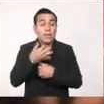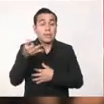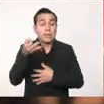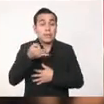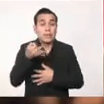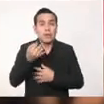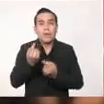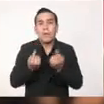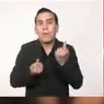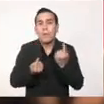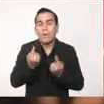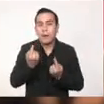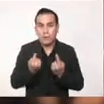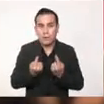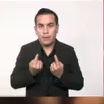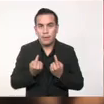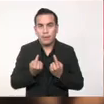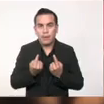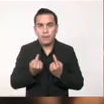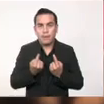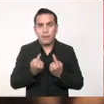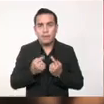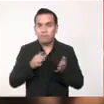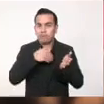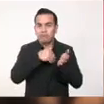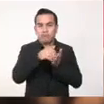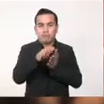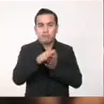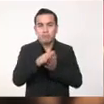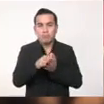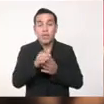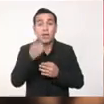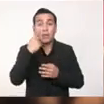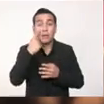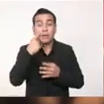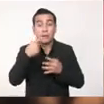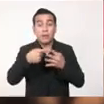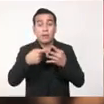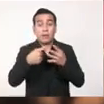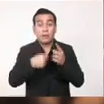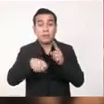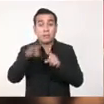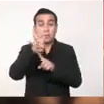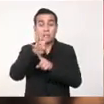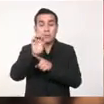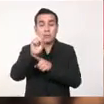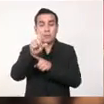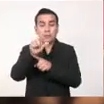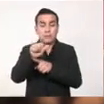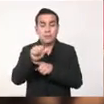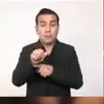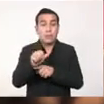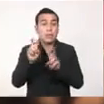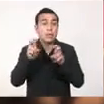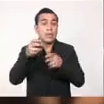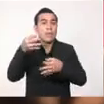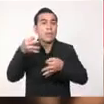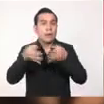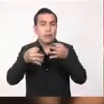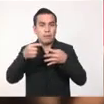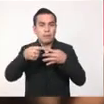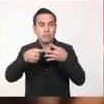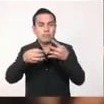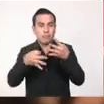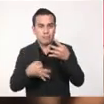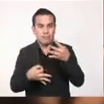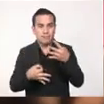necesariamente debe de ser depuesto del cargo. Así dice la Sala de lo Constitucional en su jurisprudencia. Y eso, la